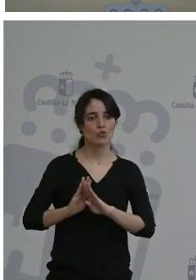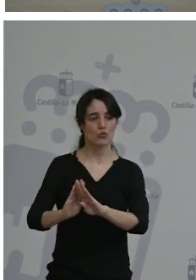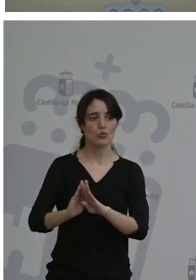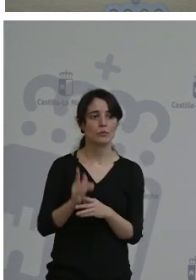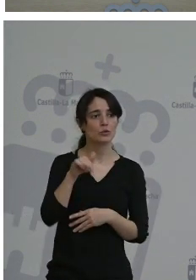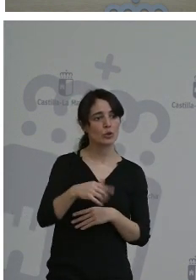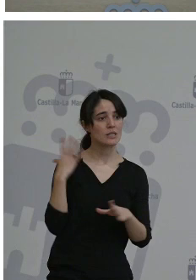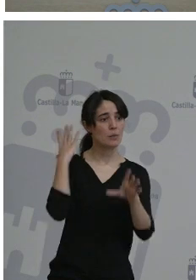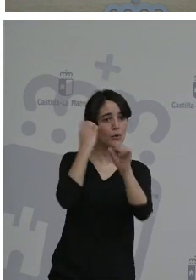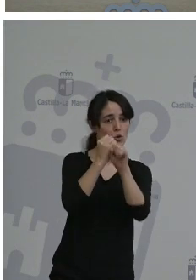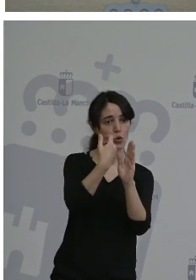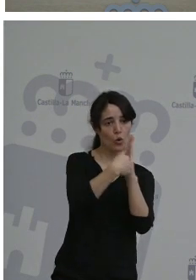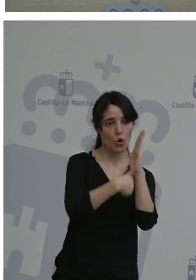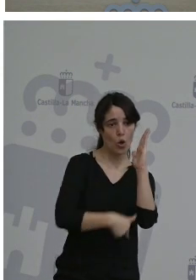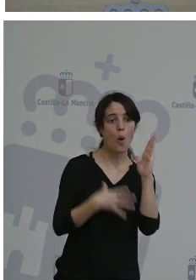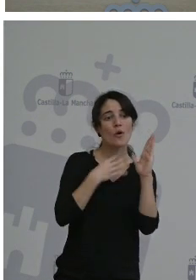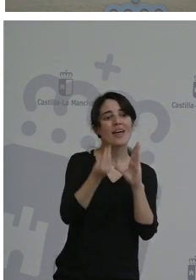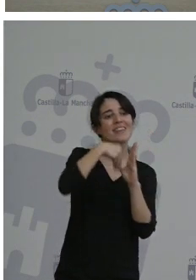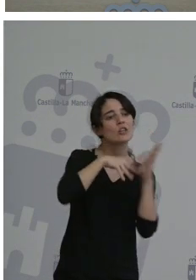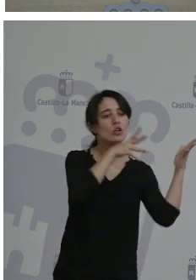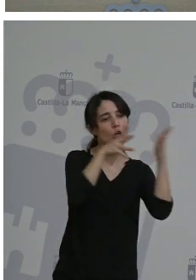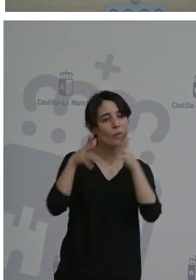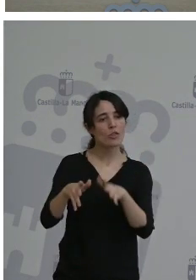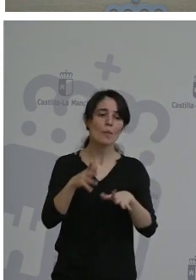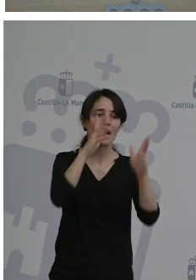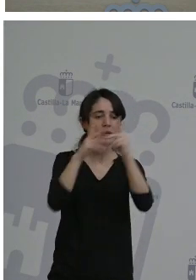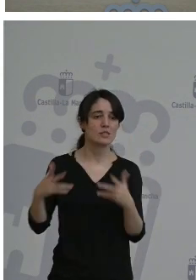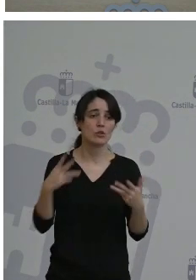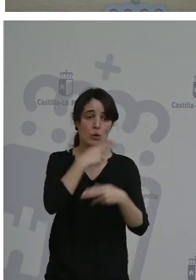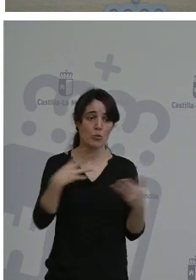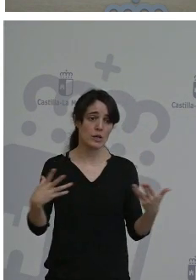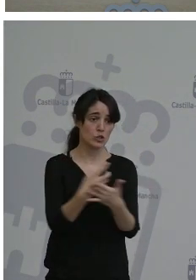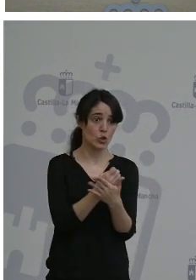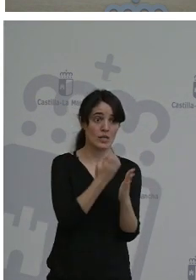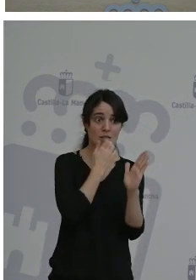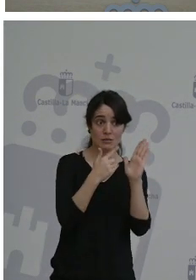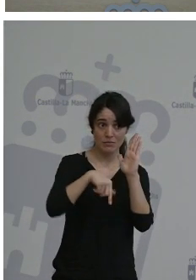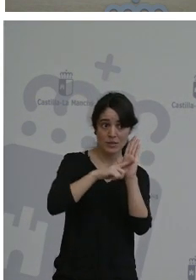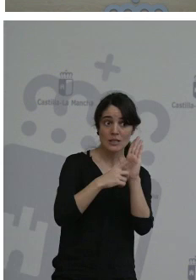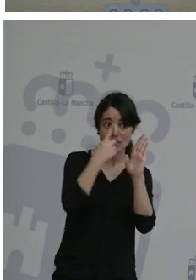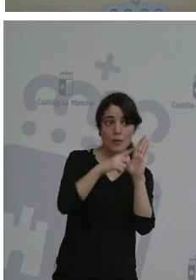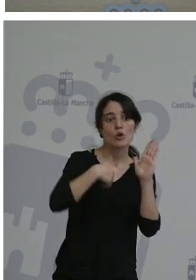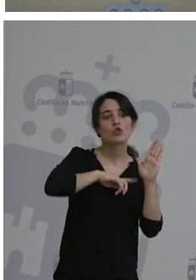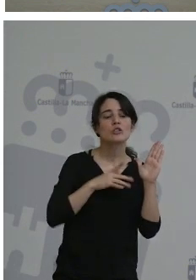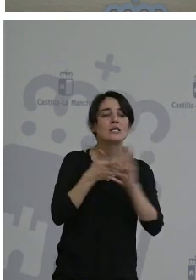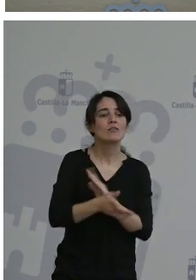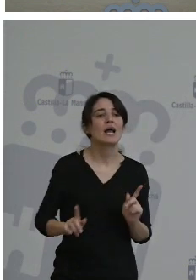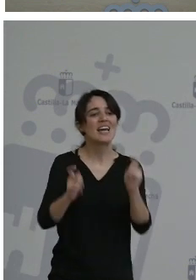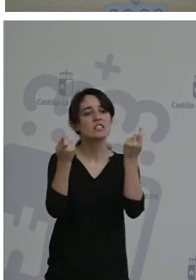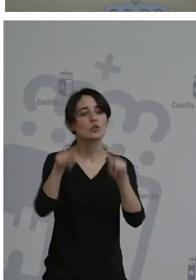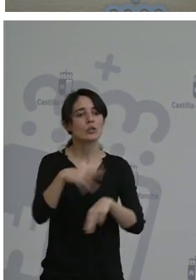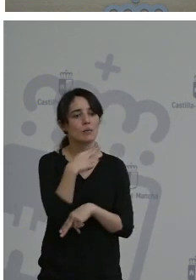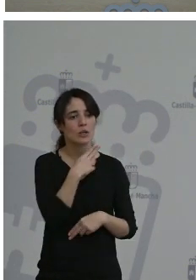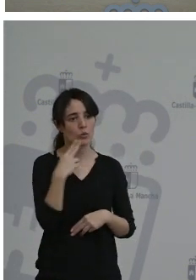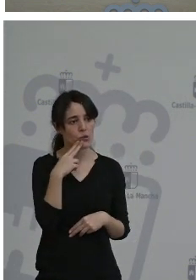planteen como recomendaciones para todas las Administraciones públicas, pues realmente habremos conseguido un éxito y un compromiso importante por